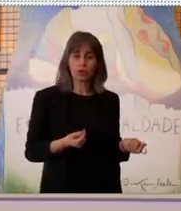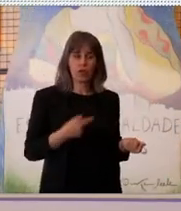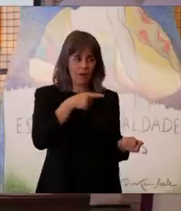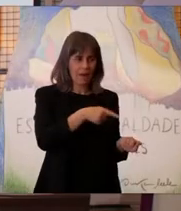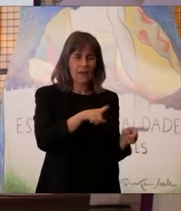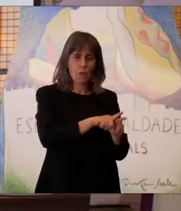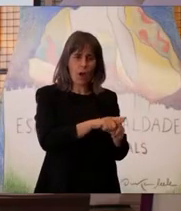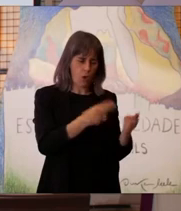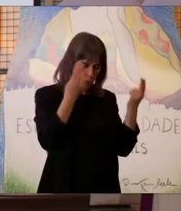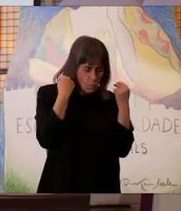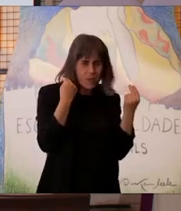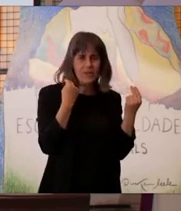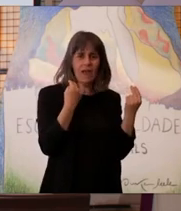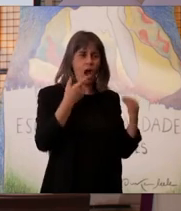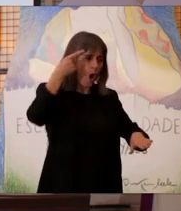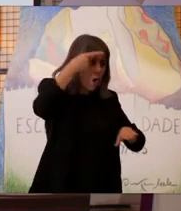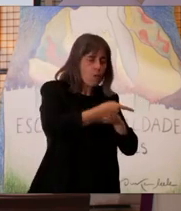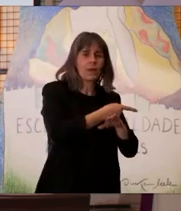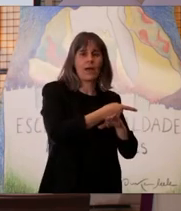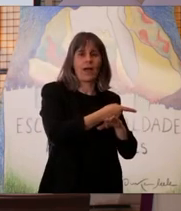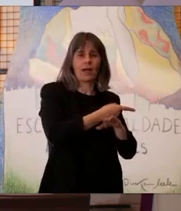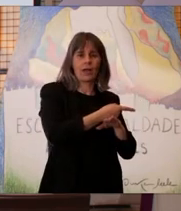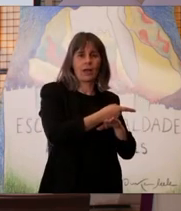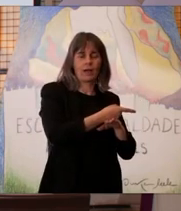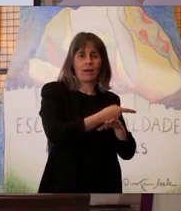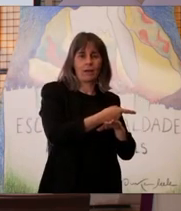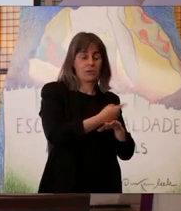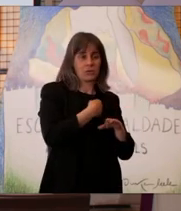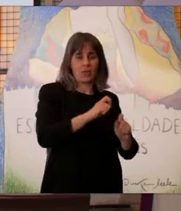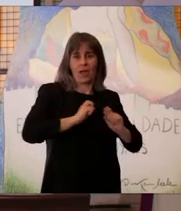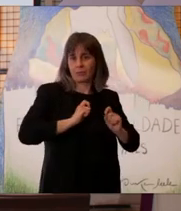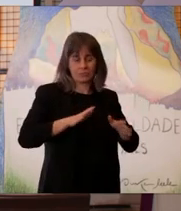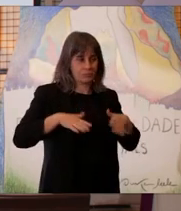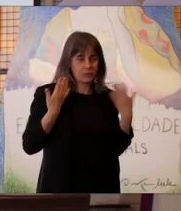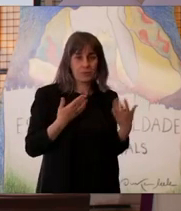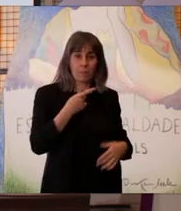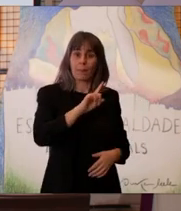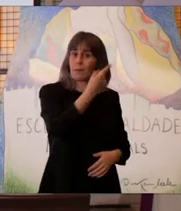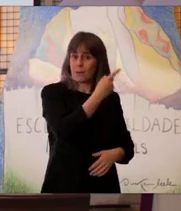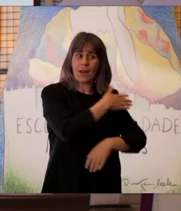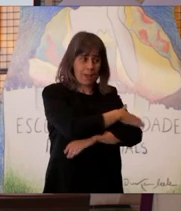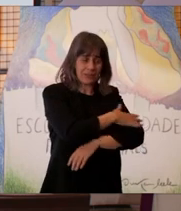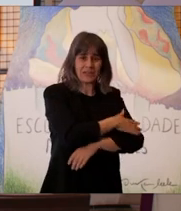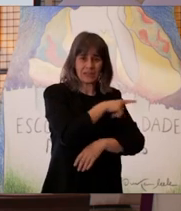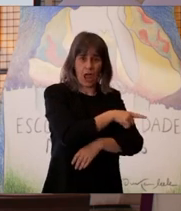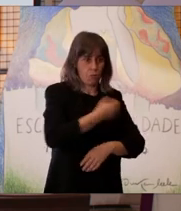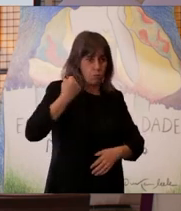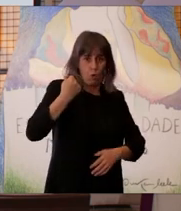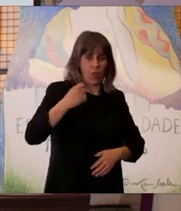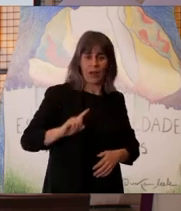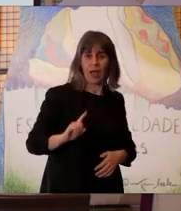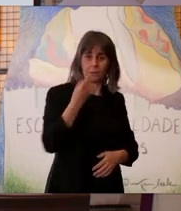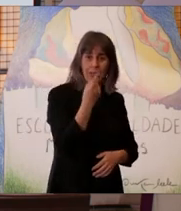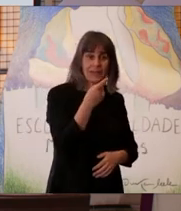públicamente obligándola a mis que eso me dejó muy impresionada no porque es una primera ministra se puede tener más poder que una ministra pues no tenía nada